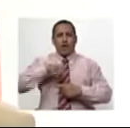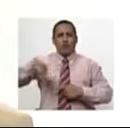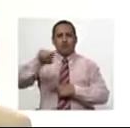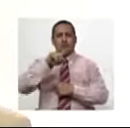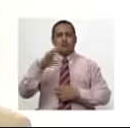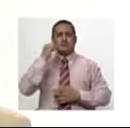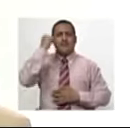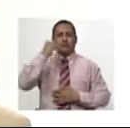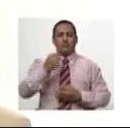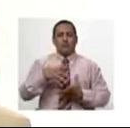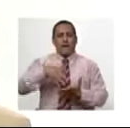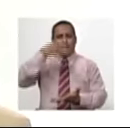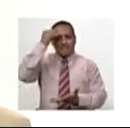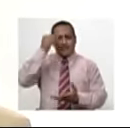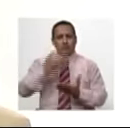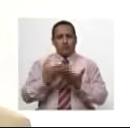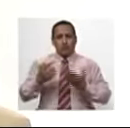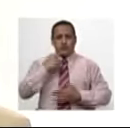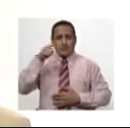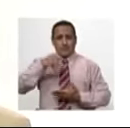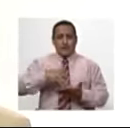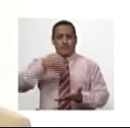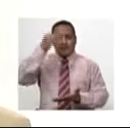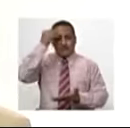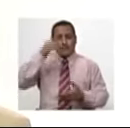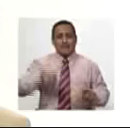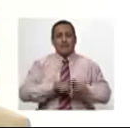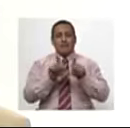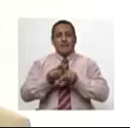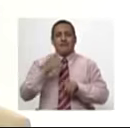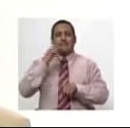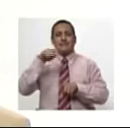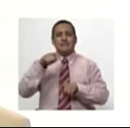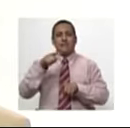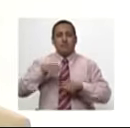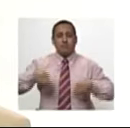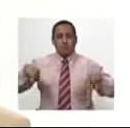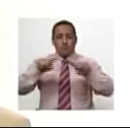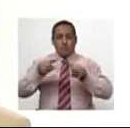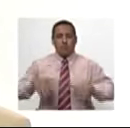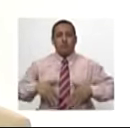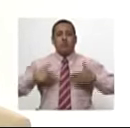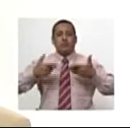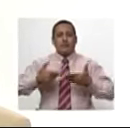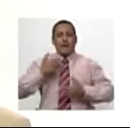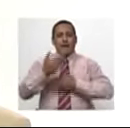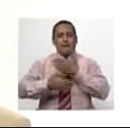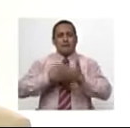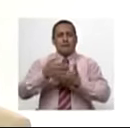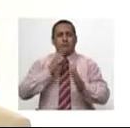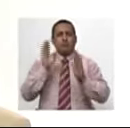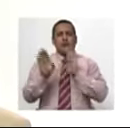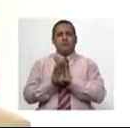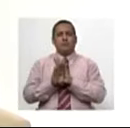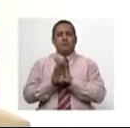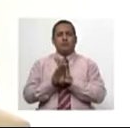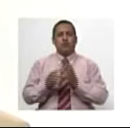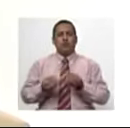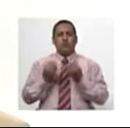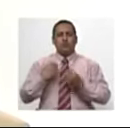sus derechos porque es información que usted necesita conocer y que además necesita también poder manejar, como por